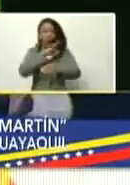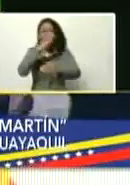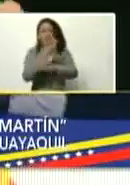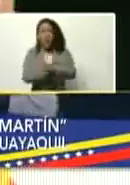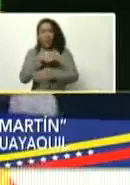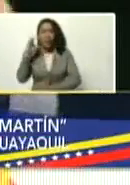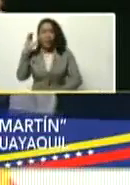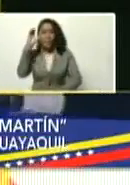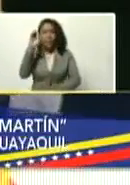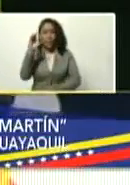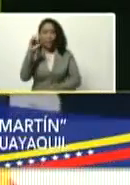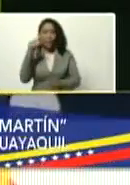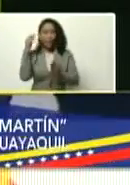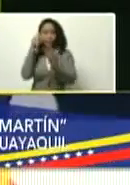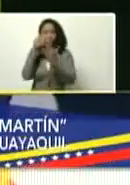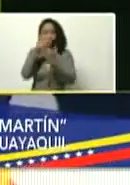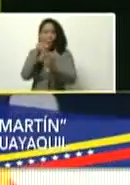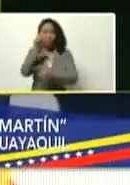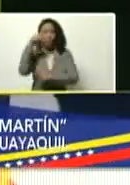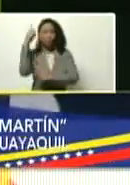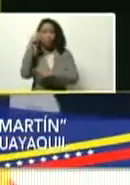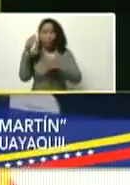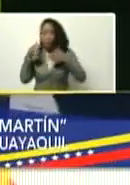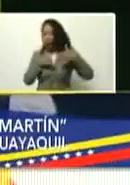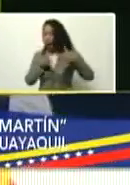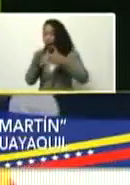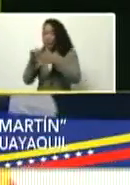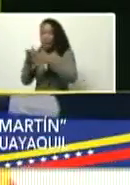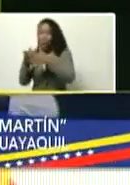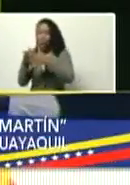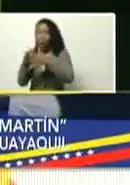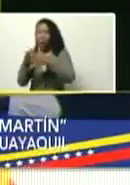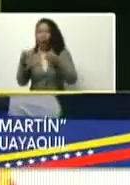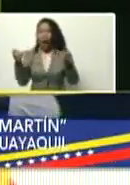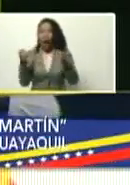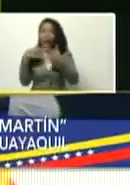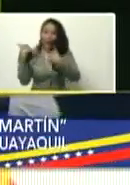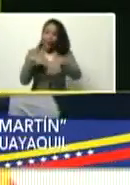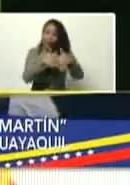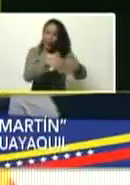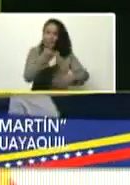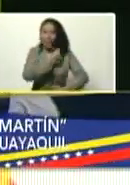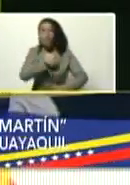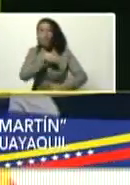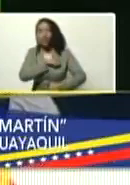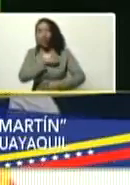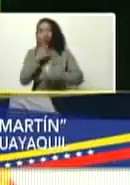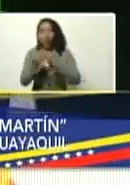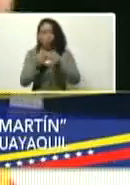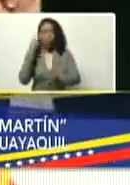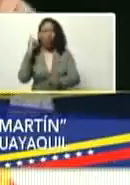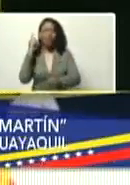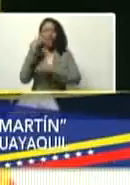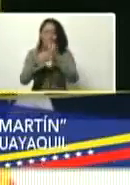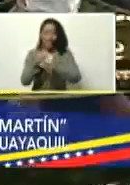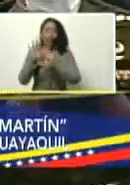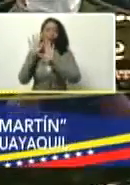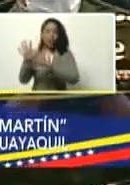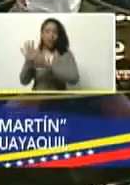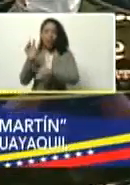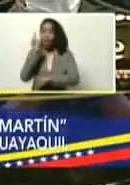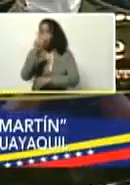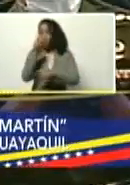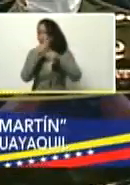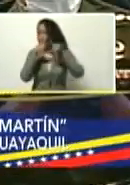patriotas y atacar en una sola dirección al ejército español, como efectivamente así se hizo. Esas son las dos